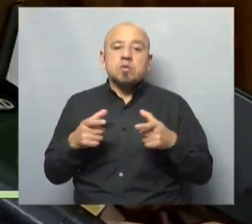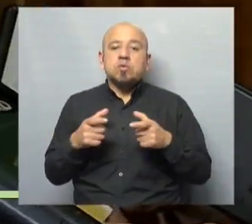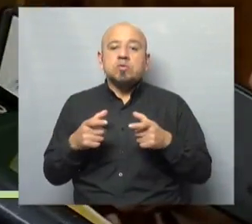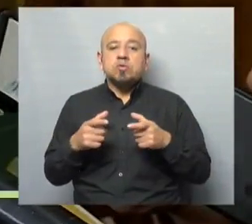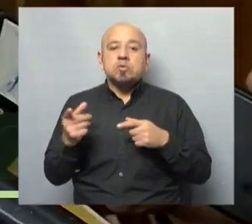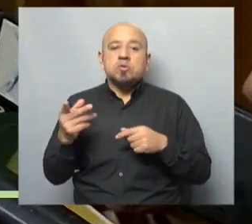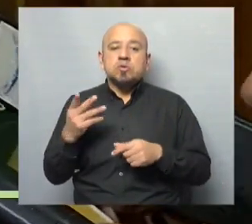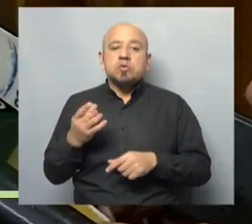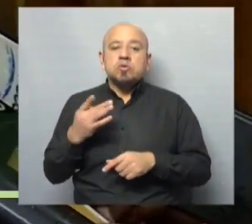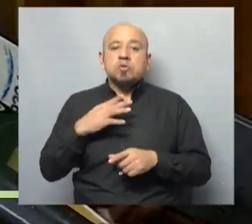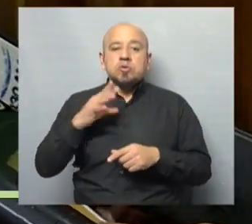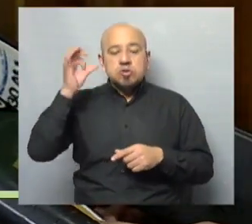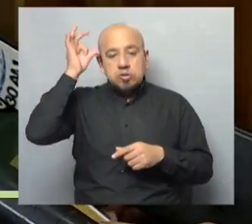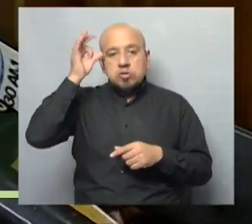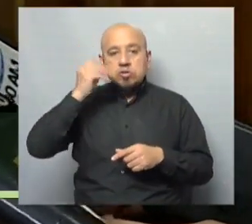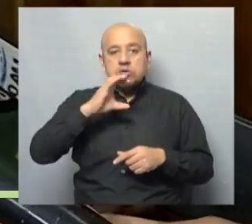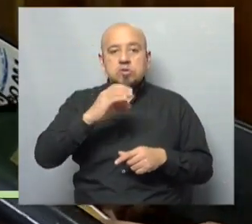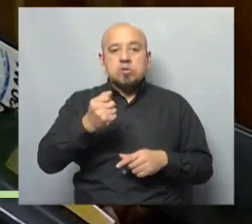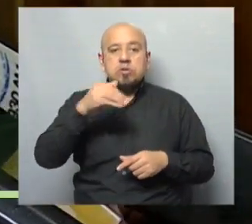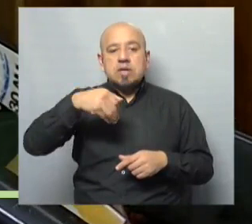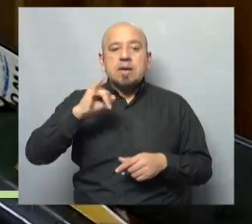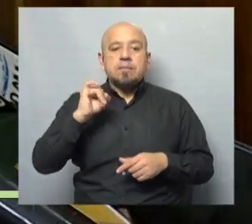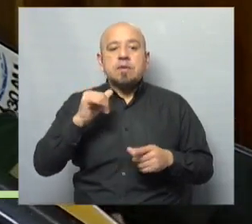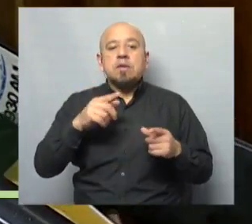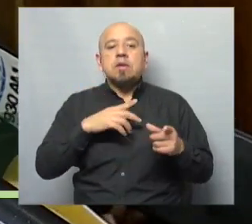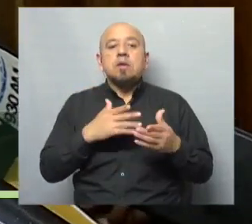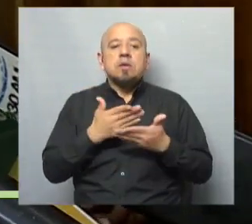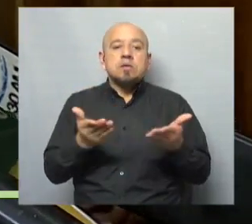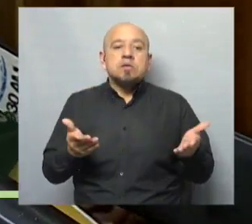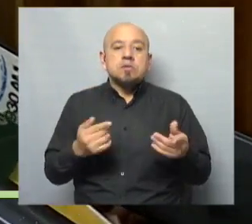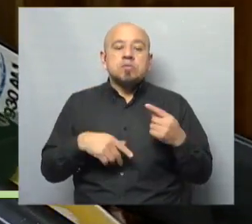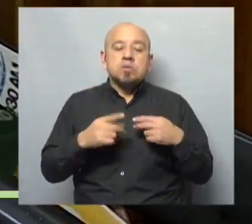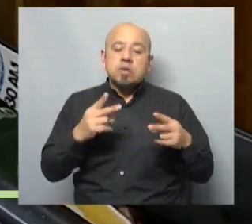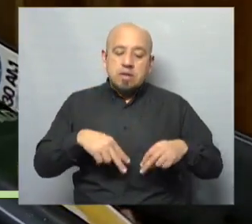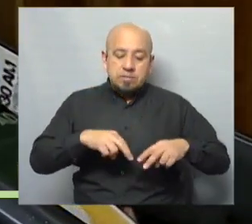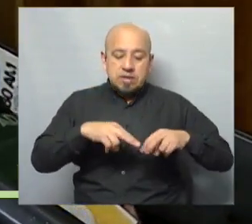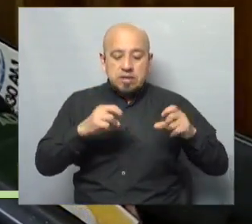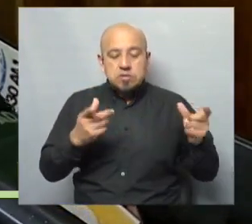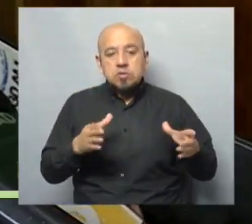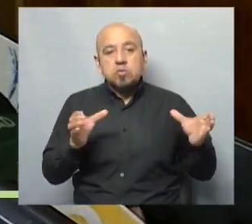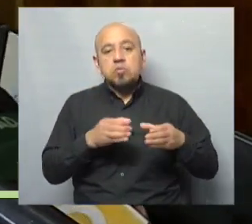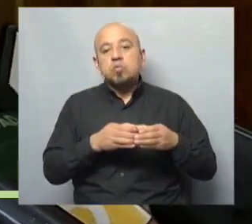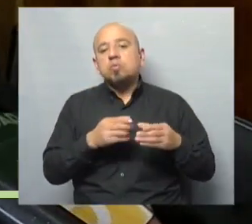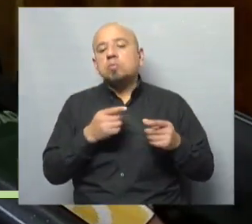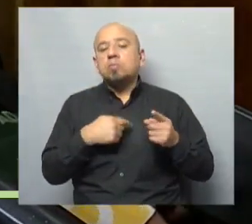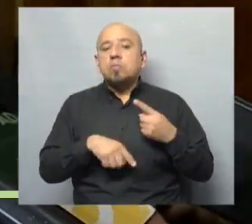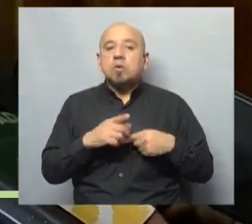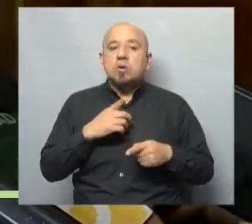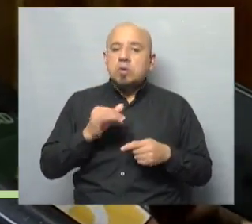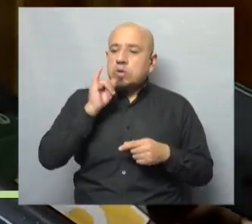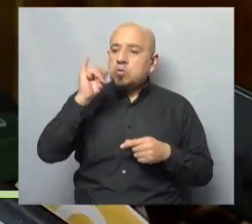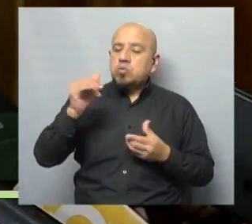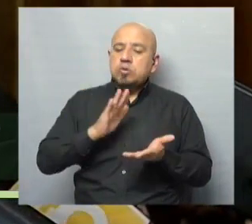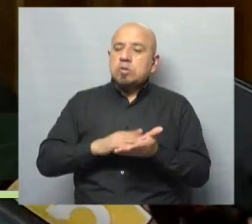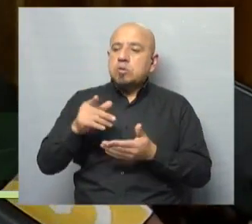bancada oficialista el senador k me fundo mento la conformación de una pre investigadora hemos estudiado en la entidad de la denuncia